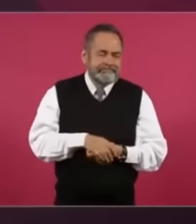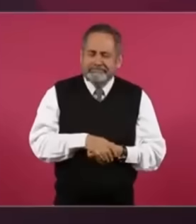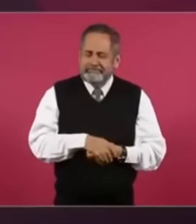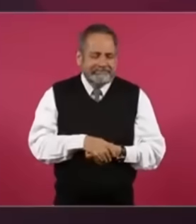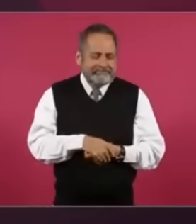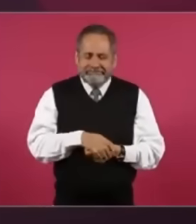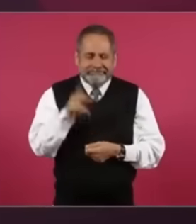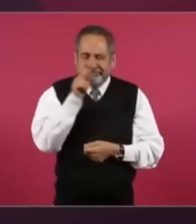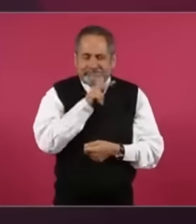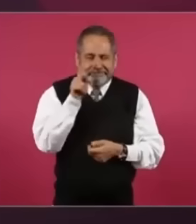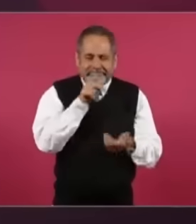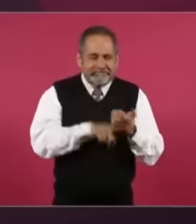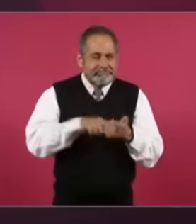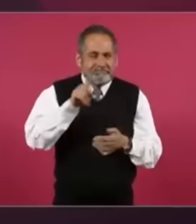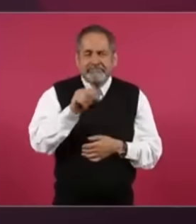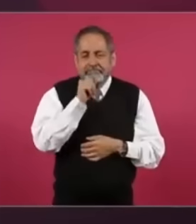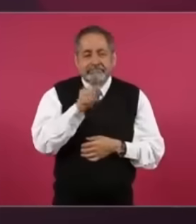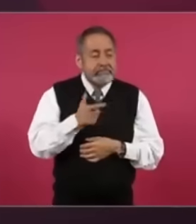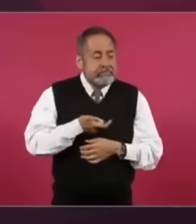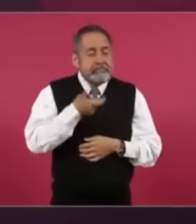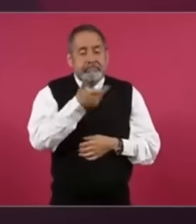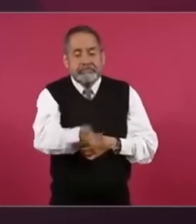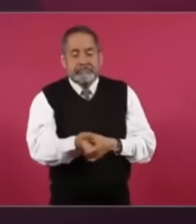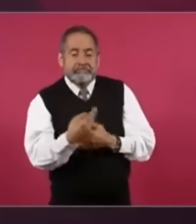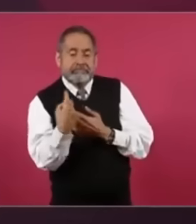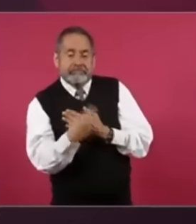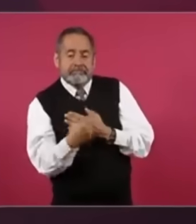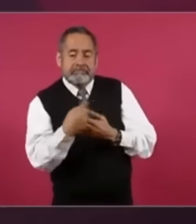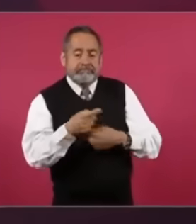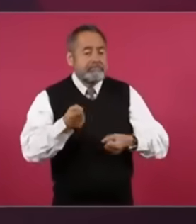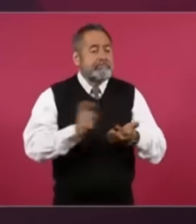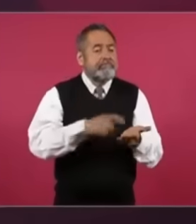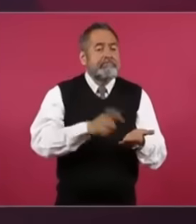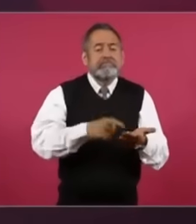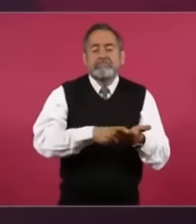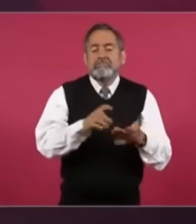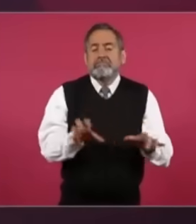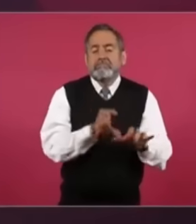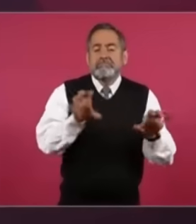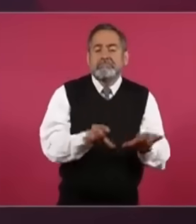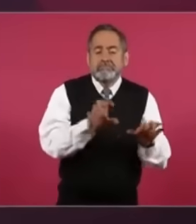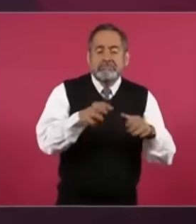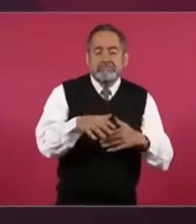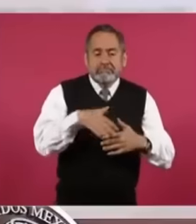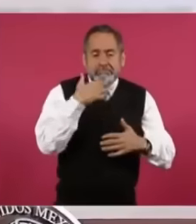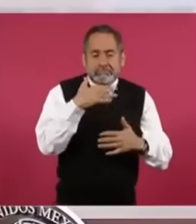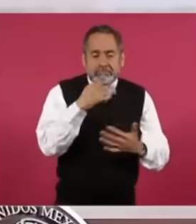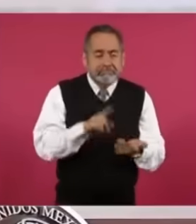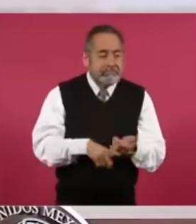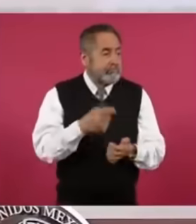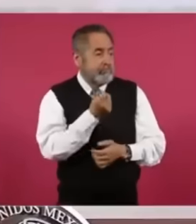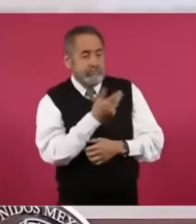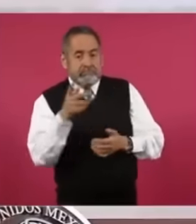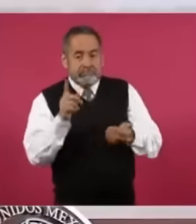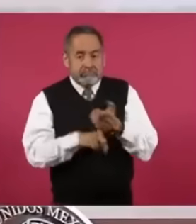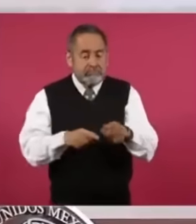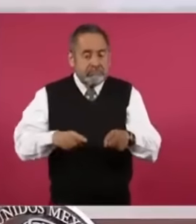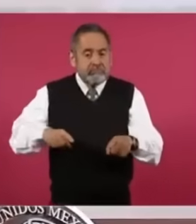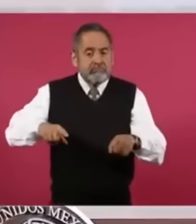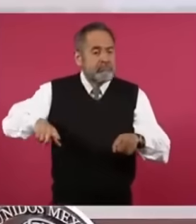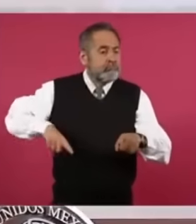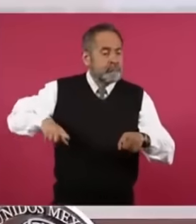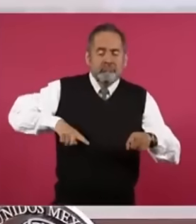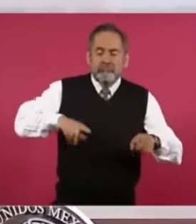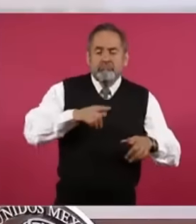visitas, pero en realidad algunos de esos candidatos que sí han llegado al poder se han retirado de